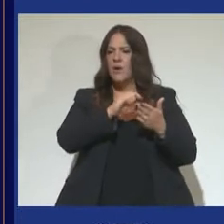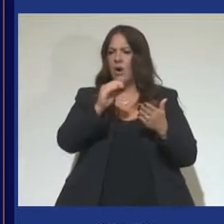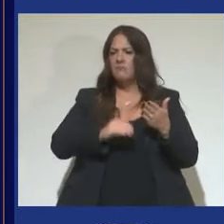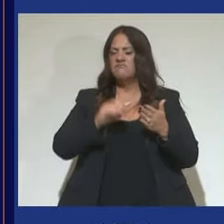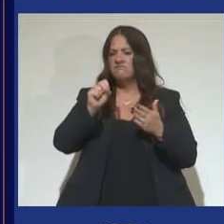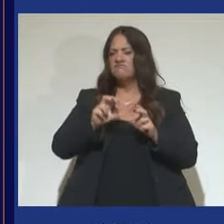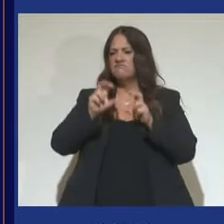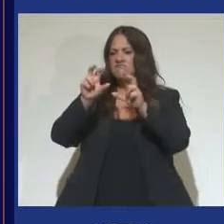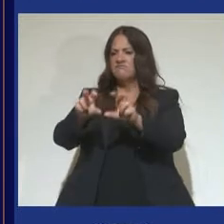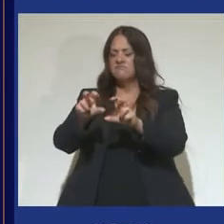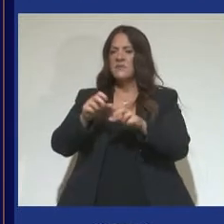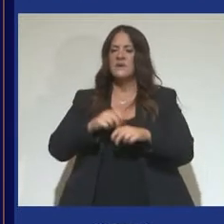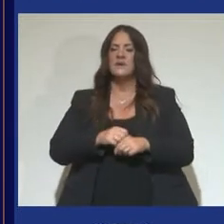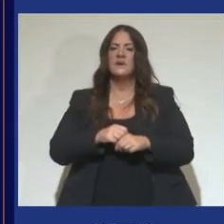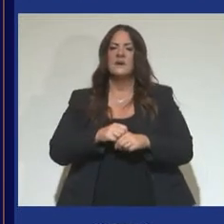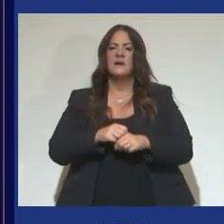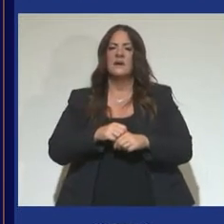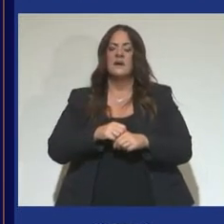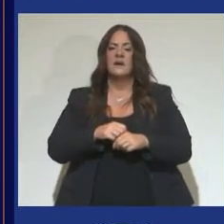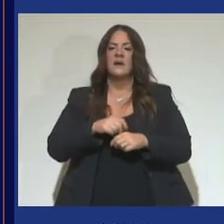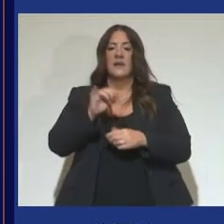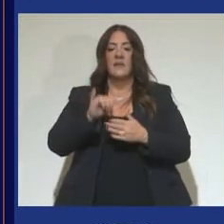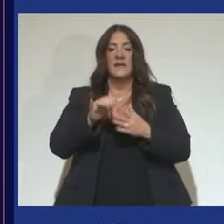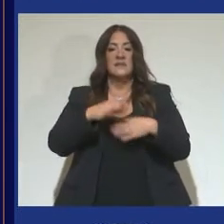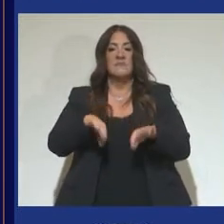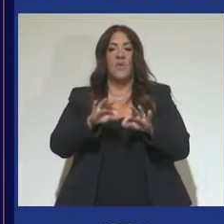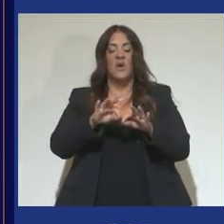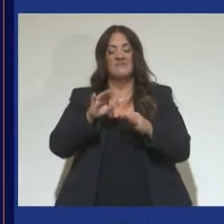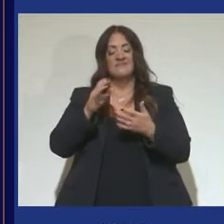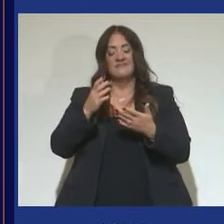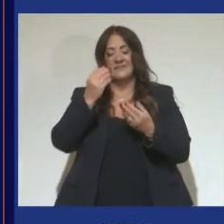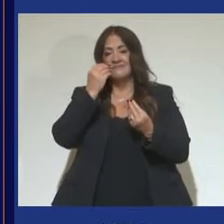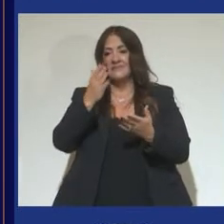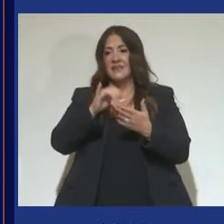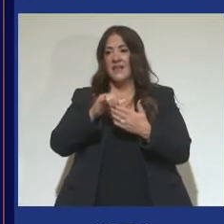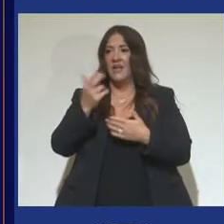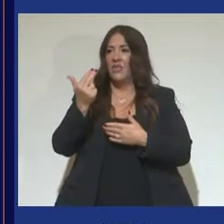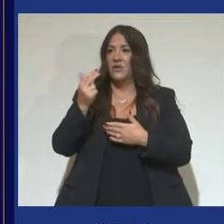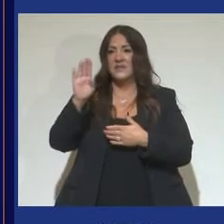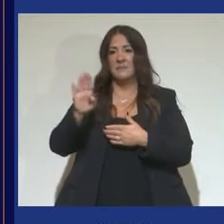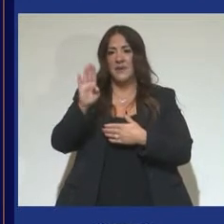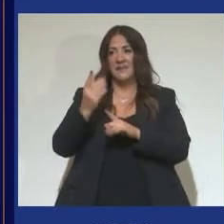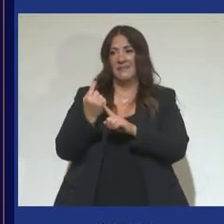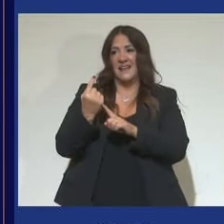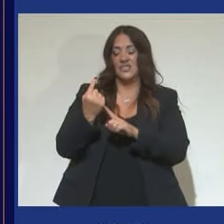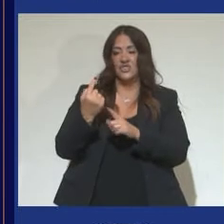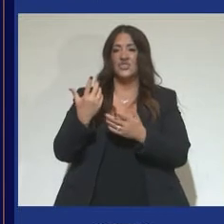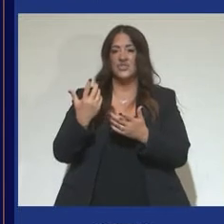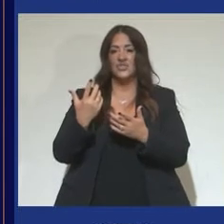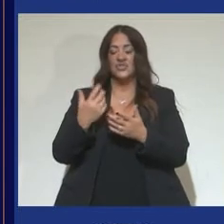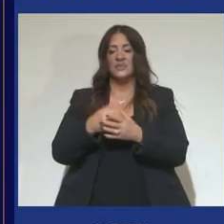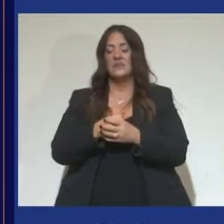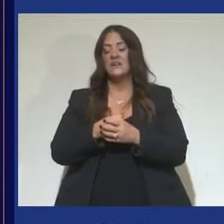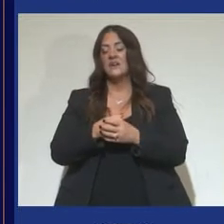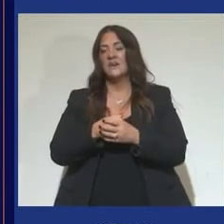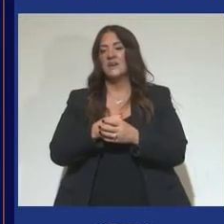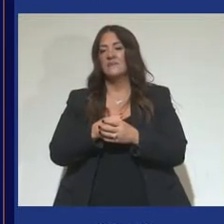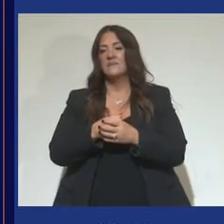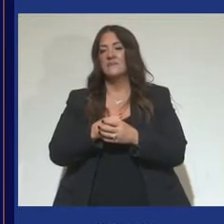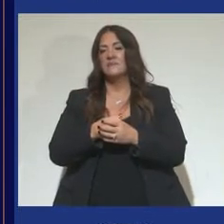de manera desproporcionada que será reembolsada prestes en la figura en dólares son eran 13 mil millones de dólares el año